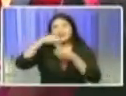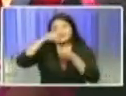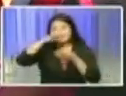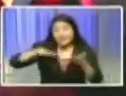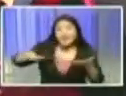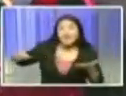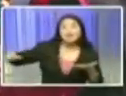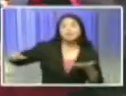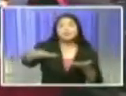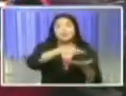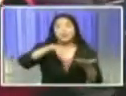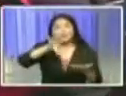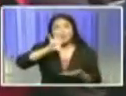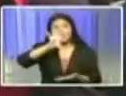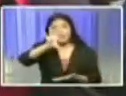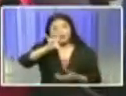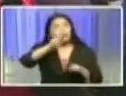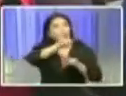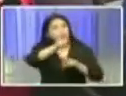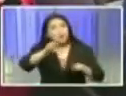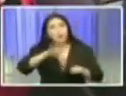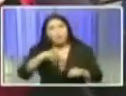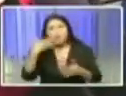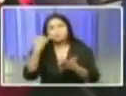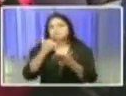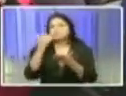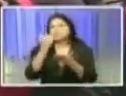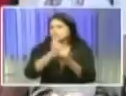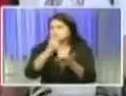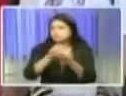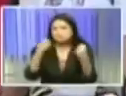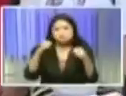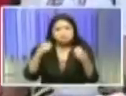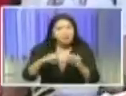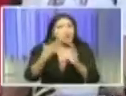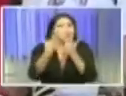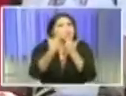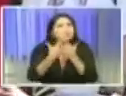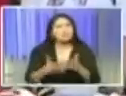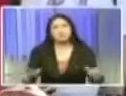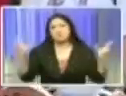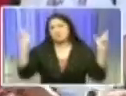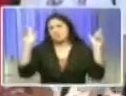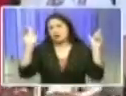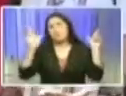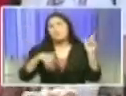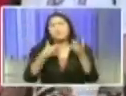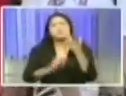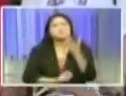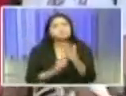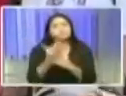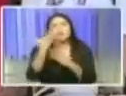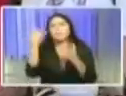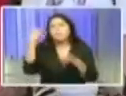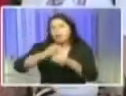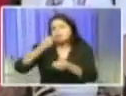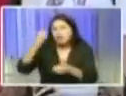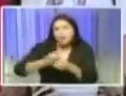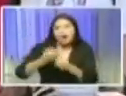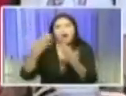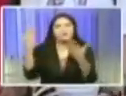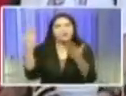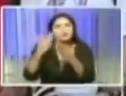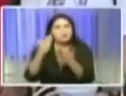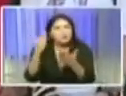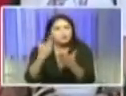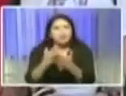adentro, donde ustedes puedan ejercer plenamente su libertad para crear, para trabajar, para